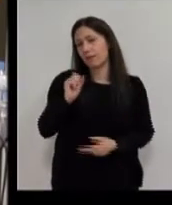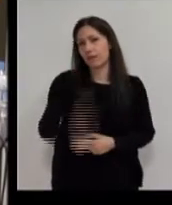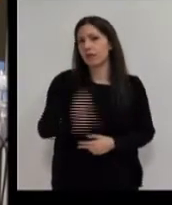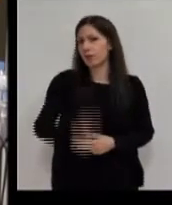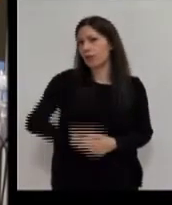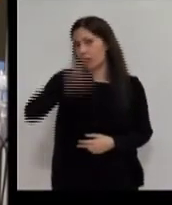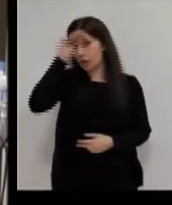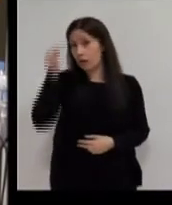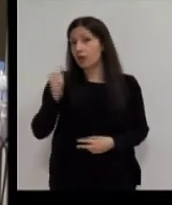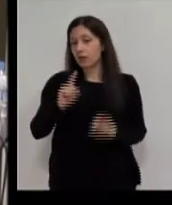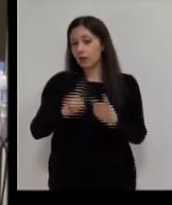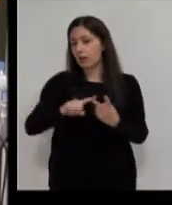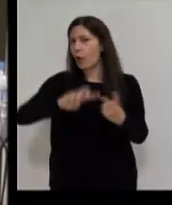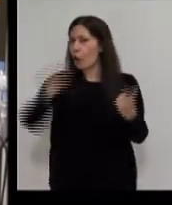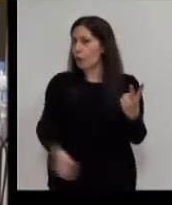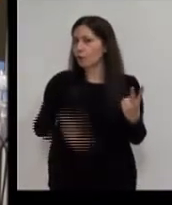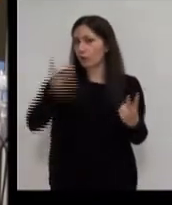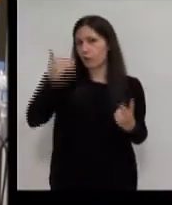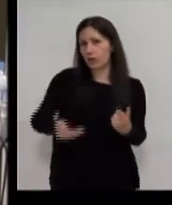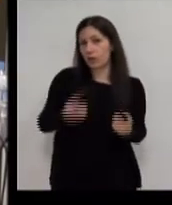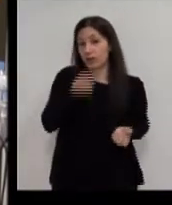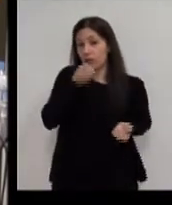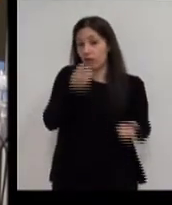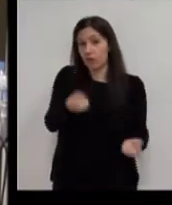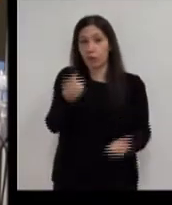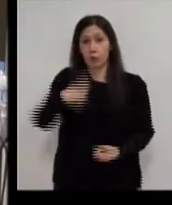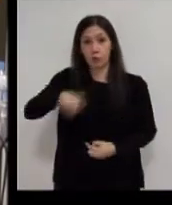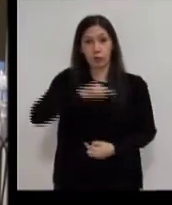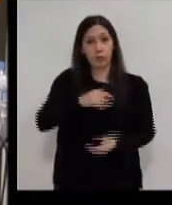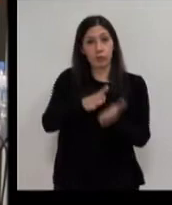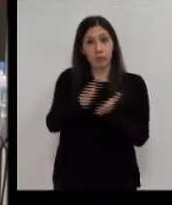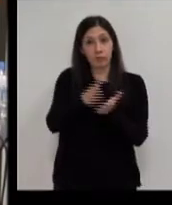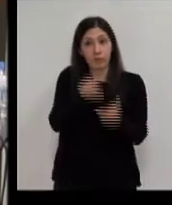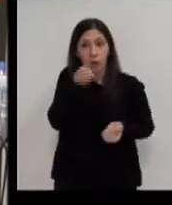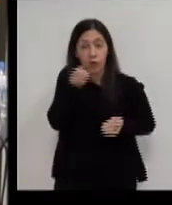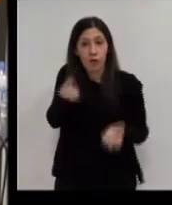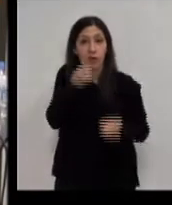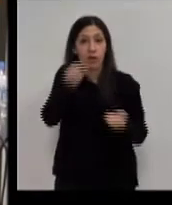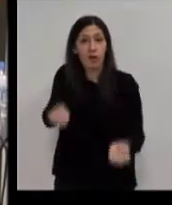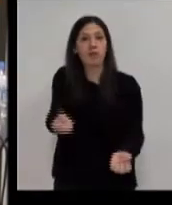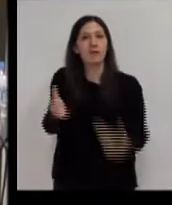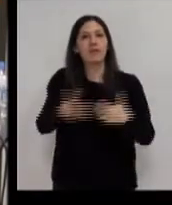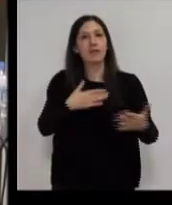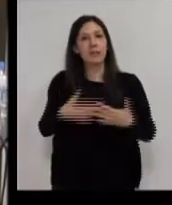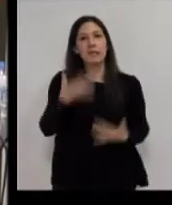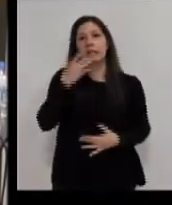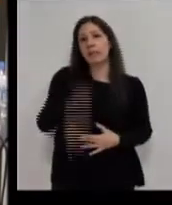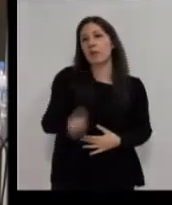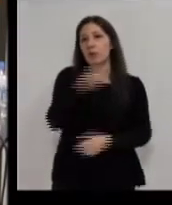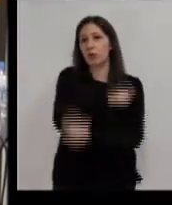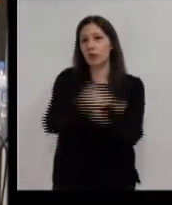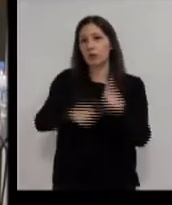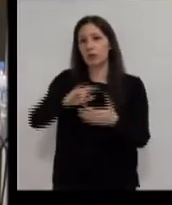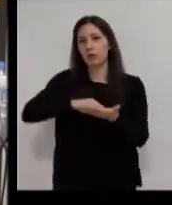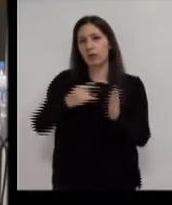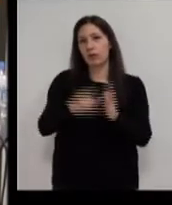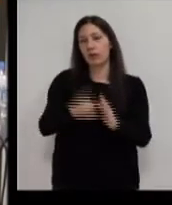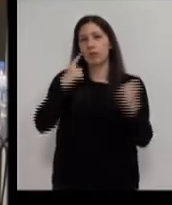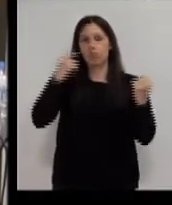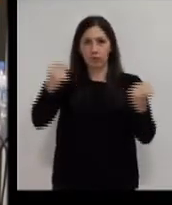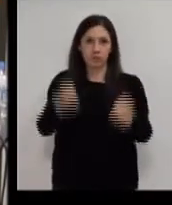visual. Entonces, también eso es otro precepto básico, que la información que nosotros publicamos está realizada por